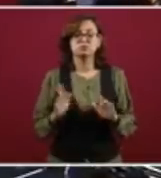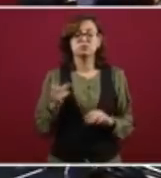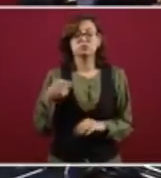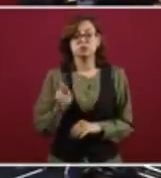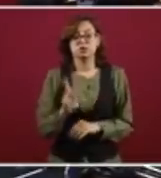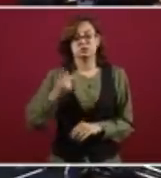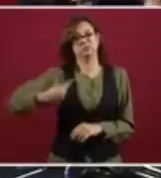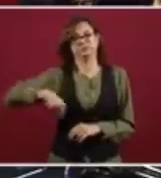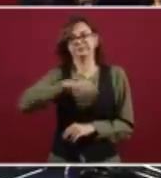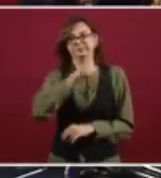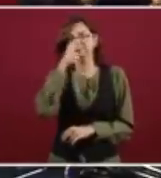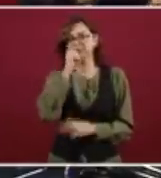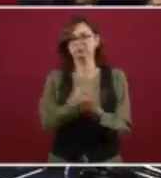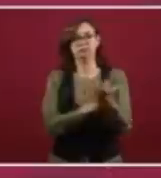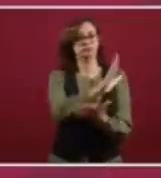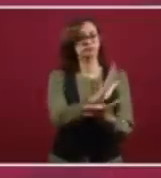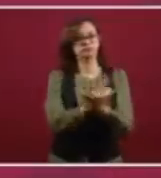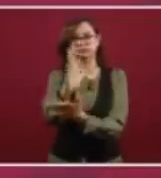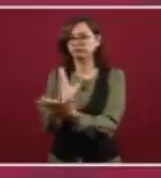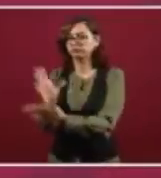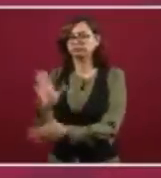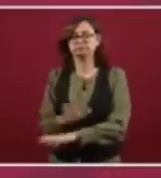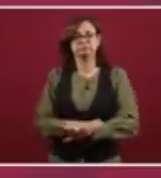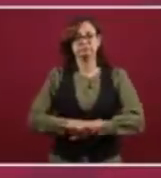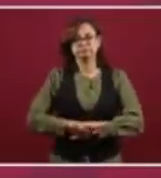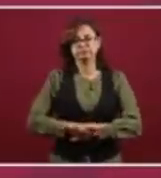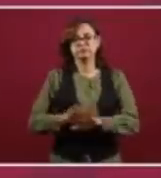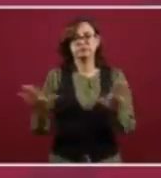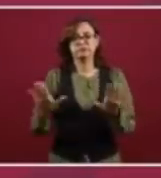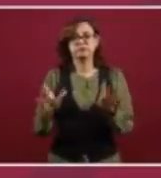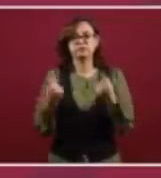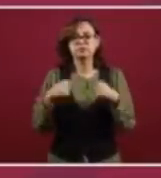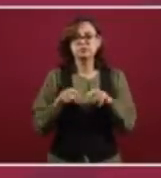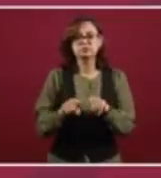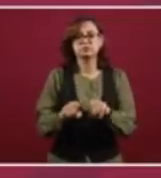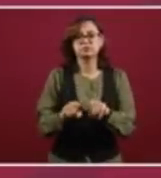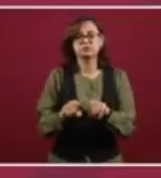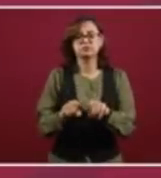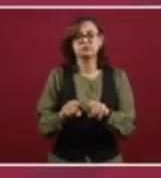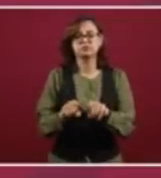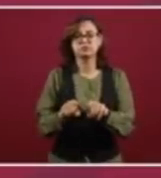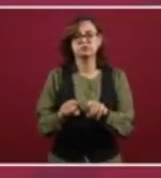injerencismos. Nosotros al mismo tiempo que